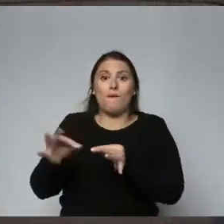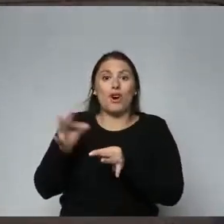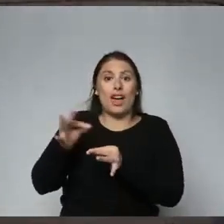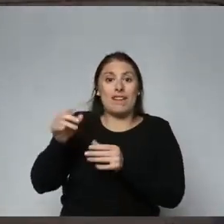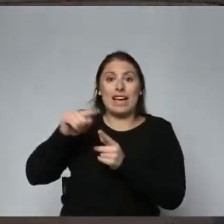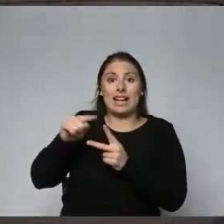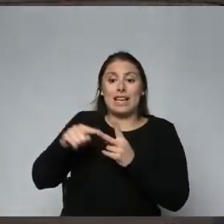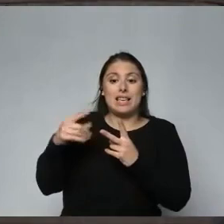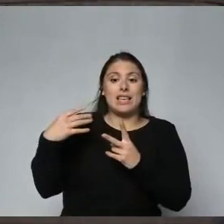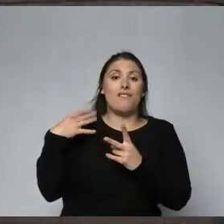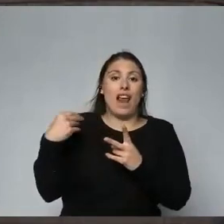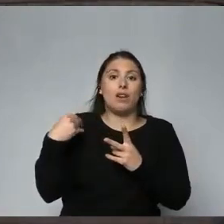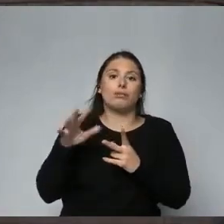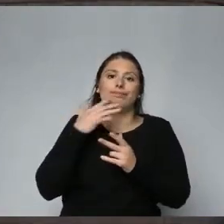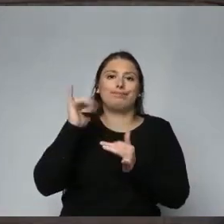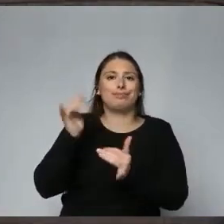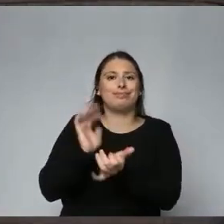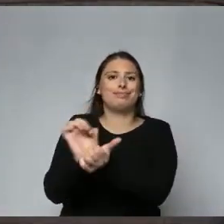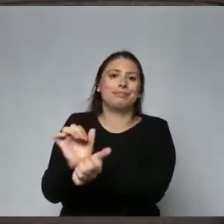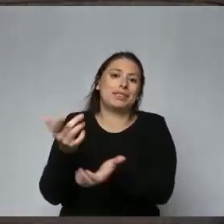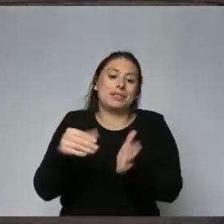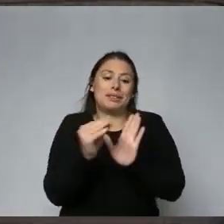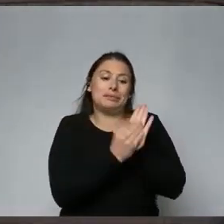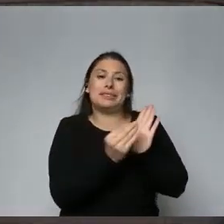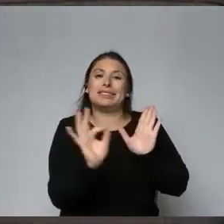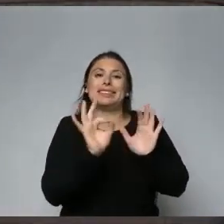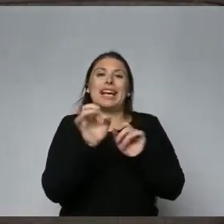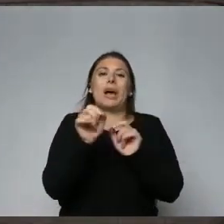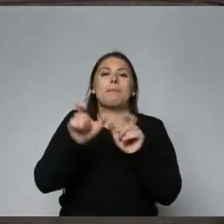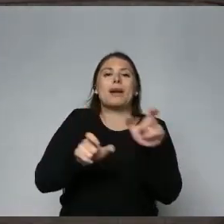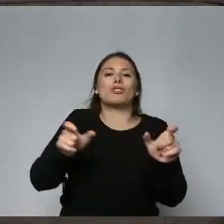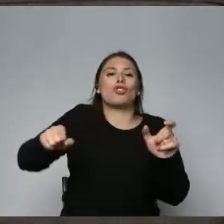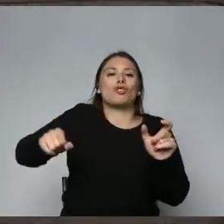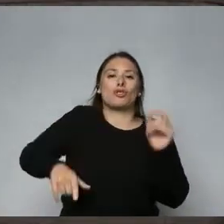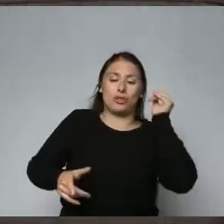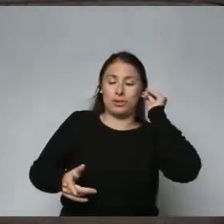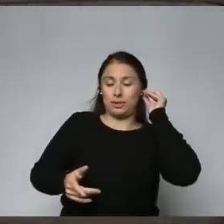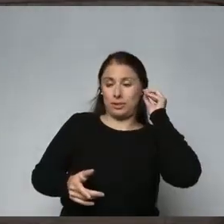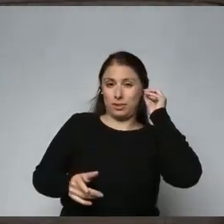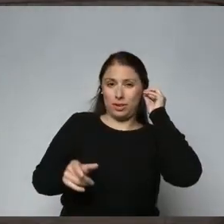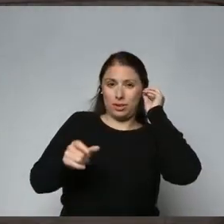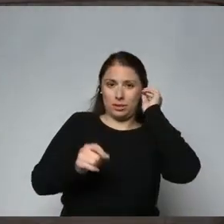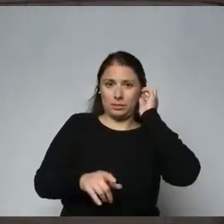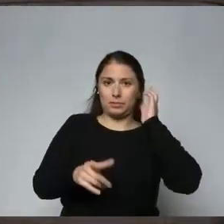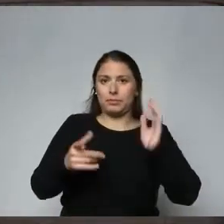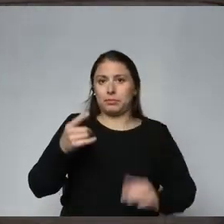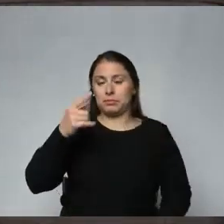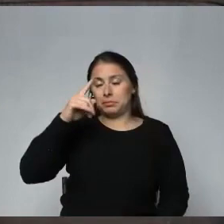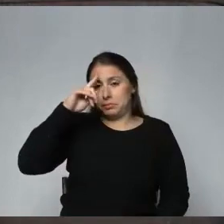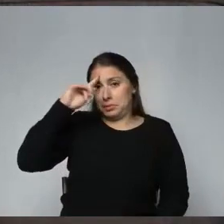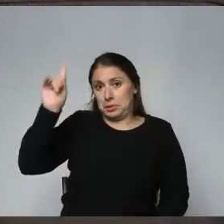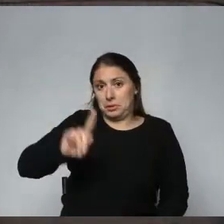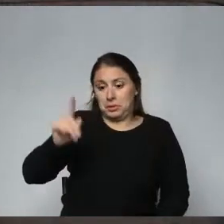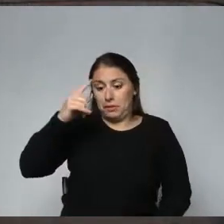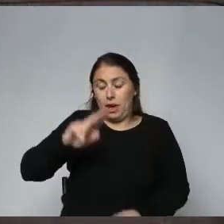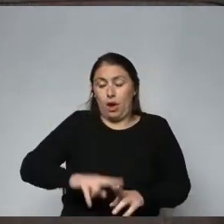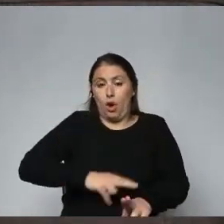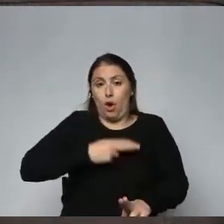ser procesados. Y es hay que leer la... Nunca pensé que volviera a